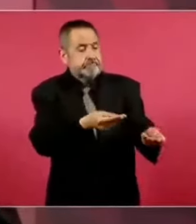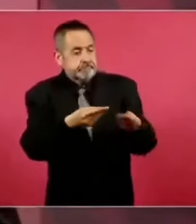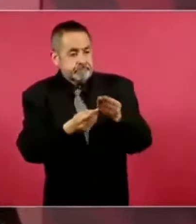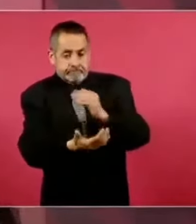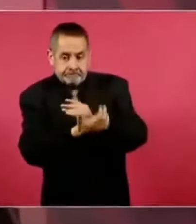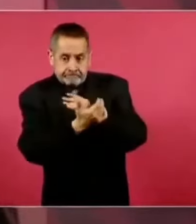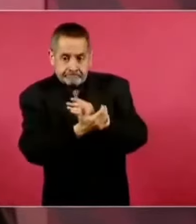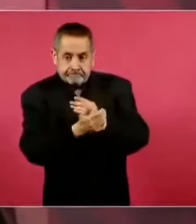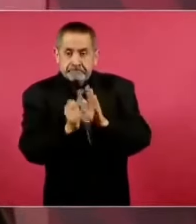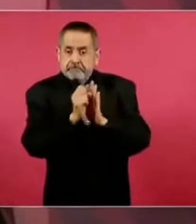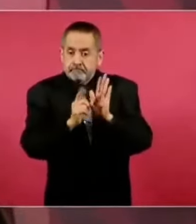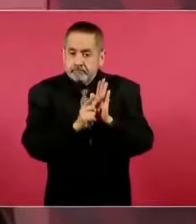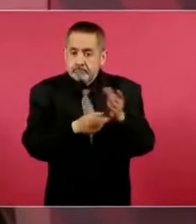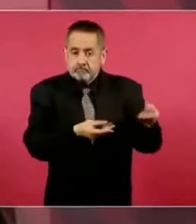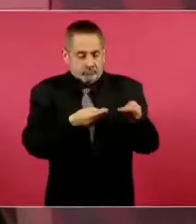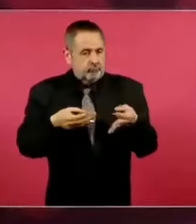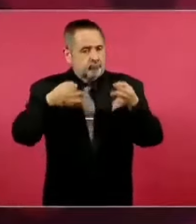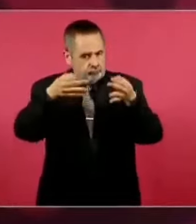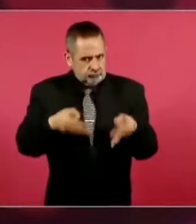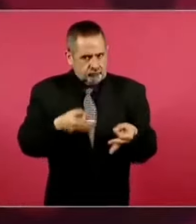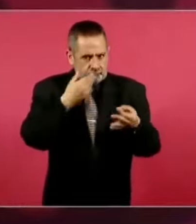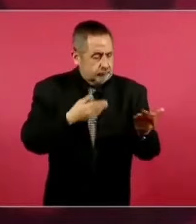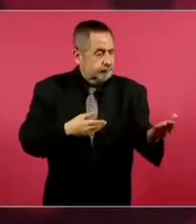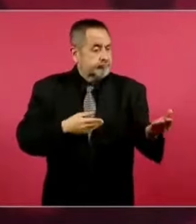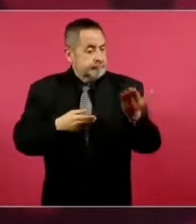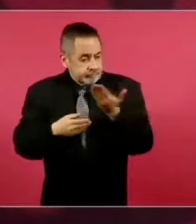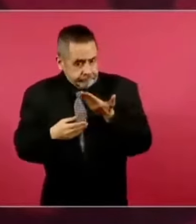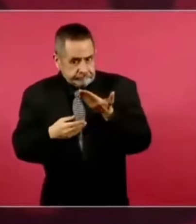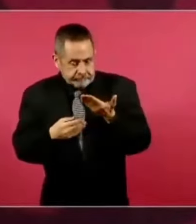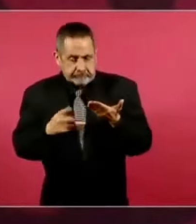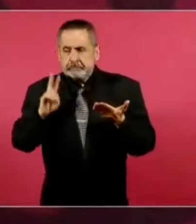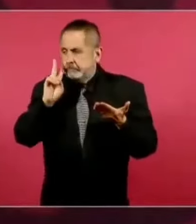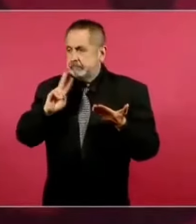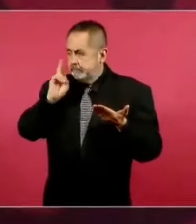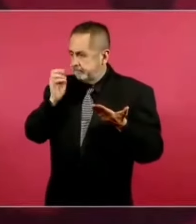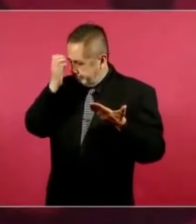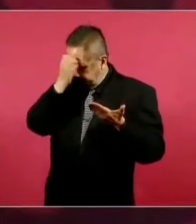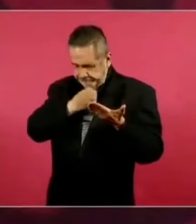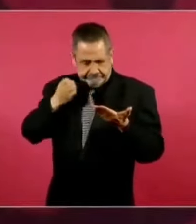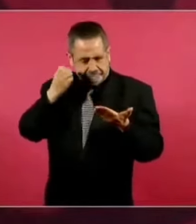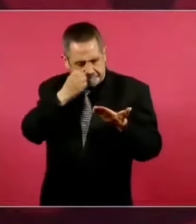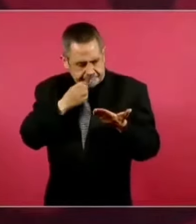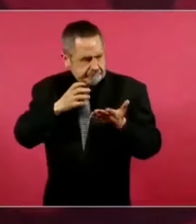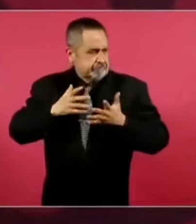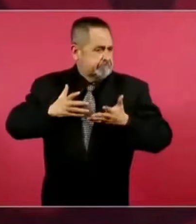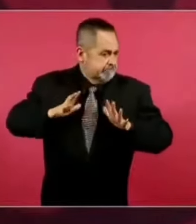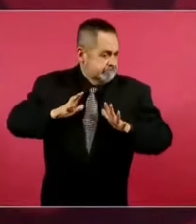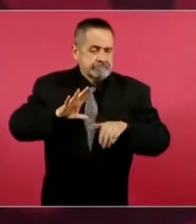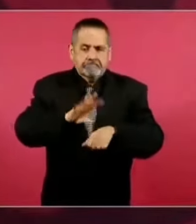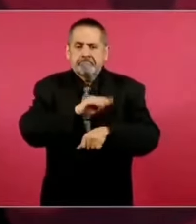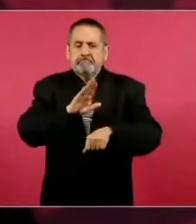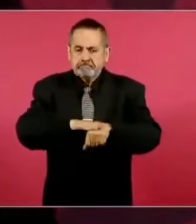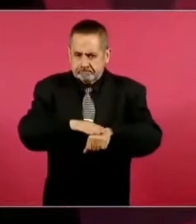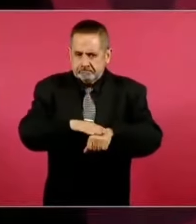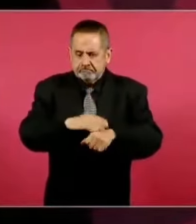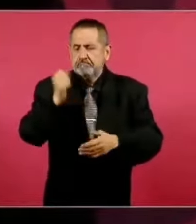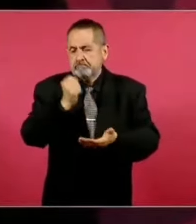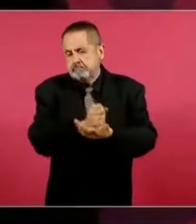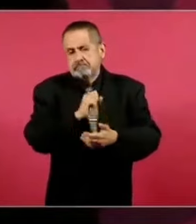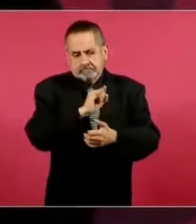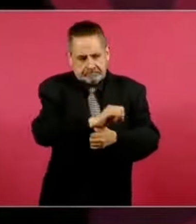soliciten como debe ser la autorización para comercializar